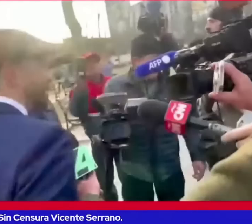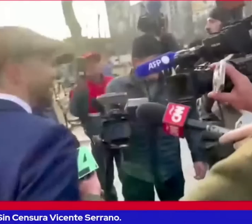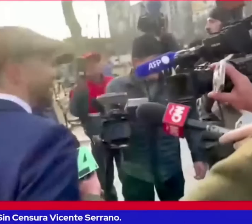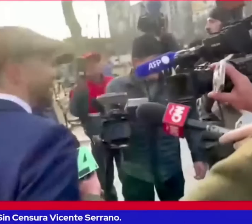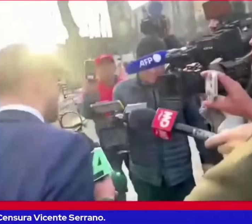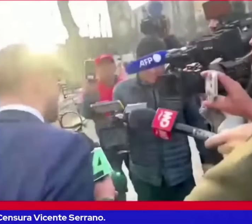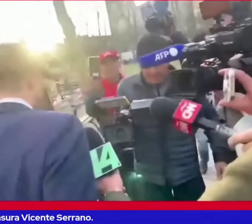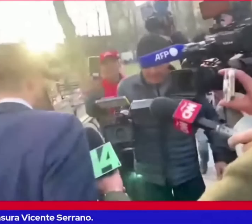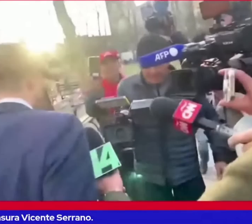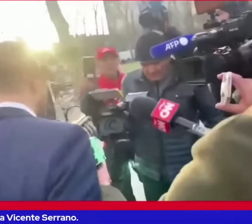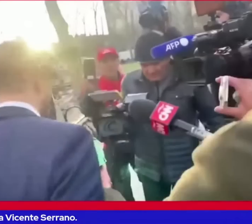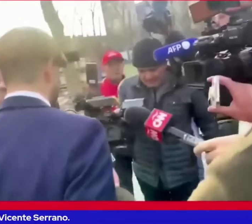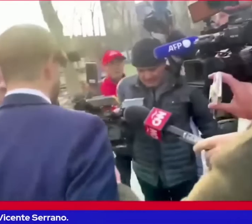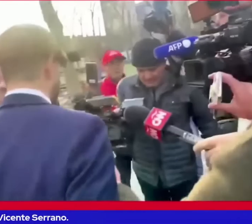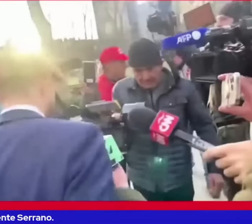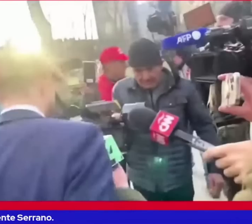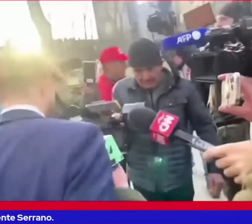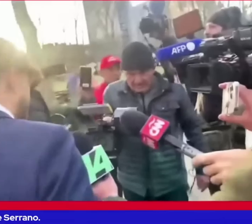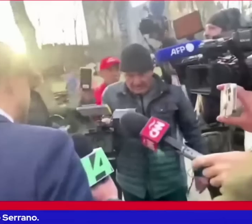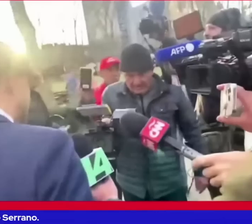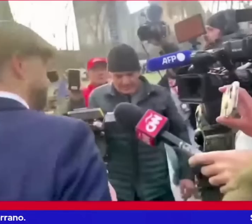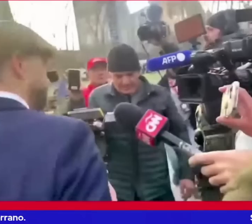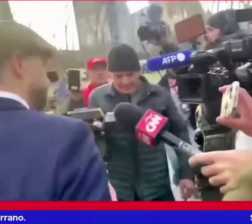Sure you'll have the case